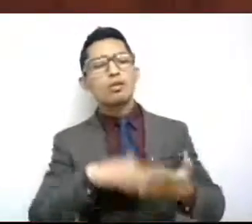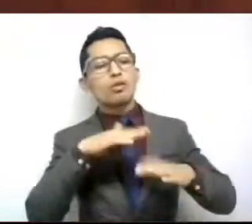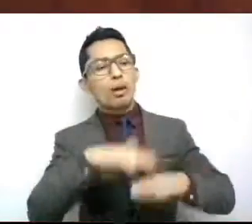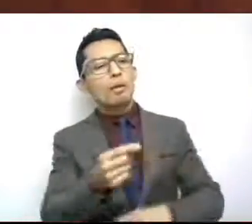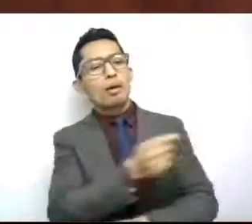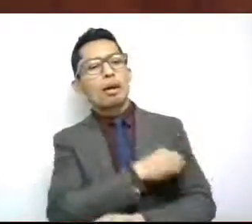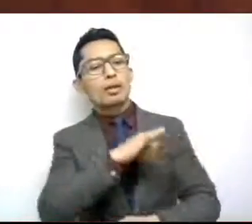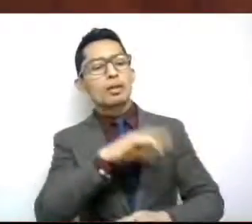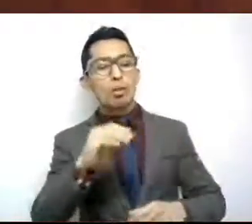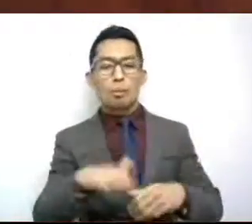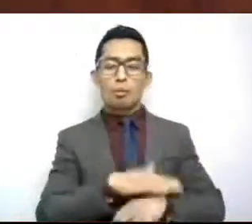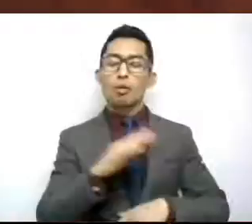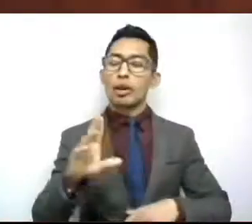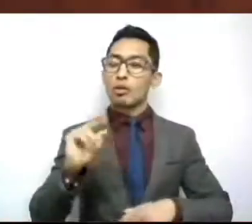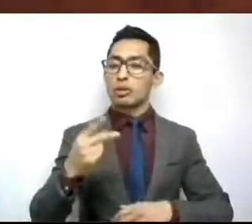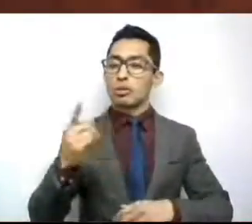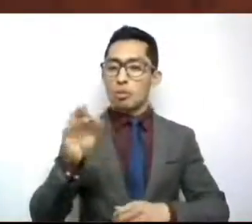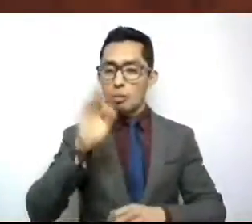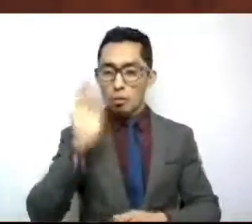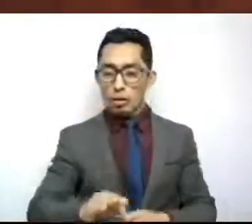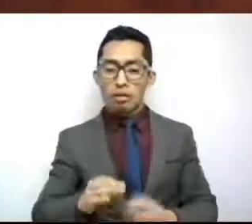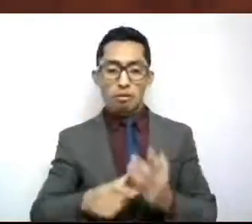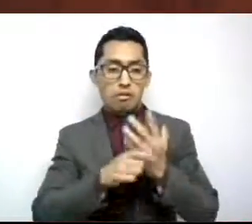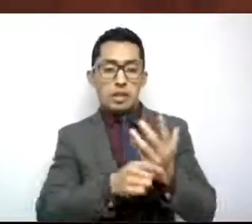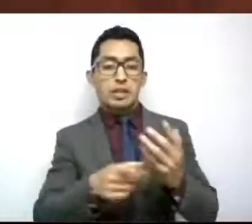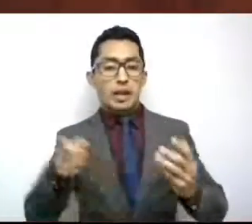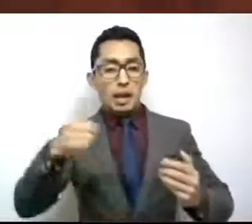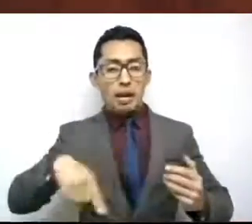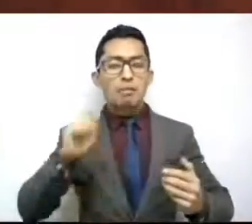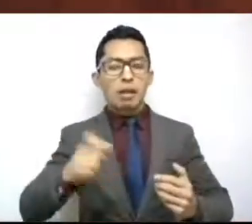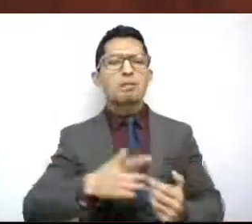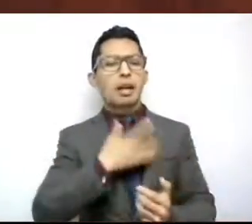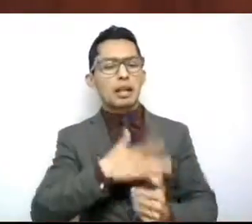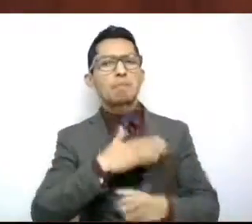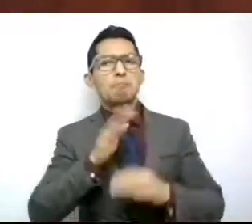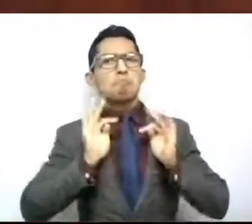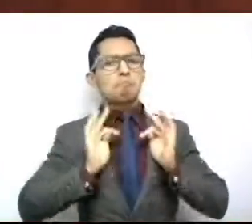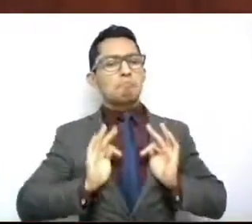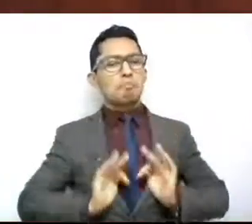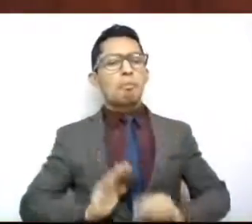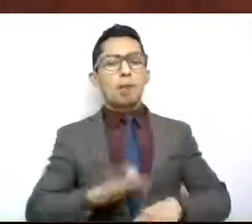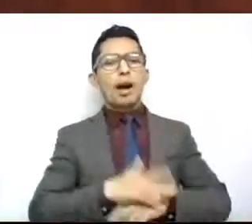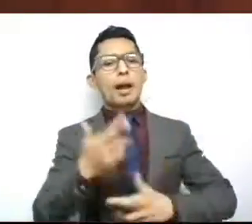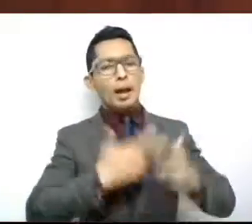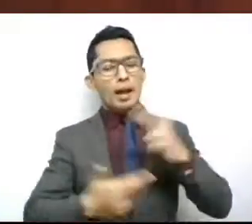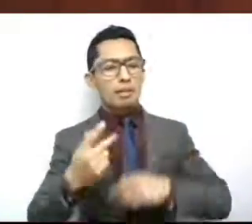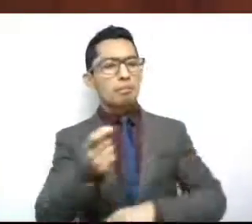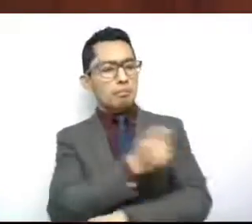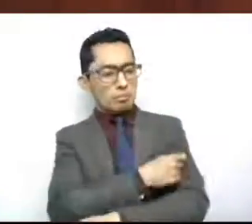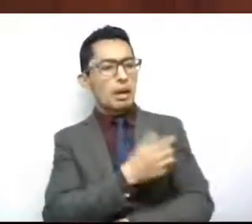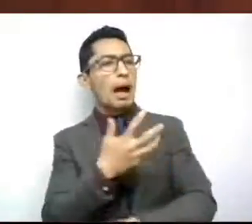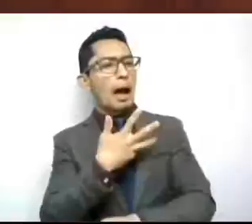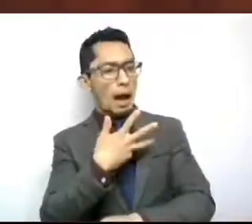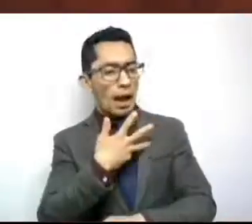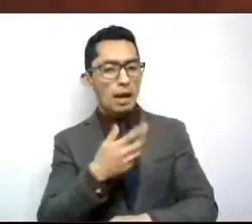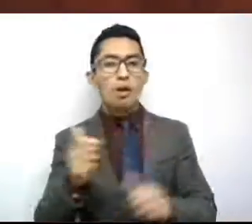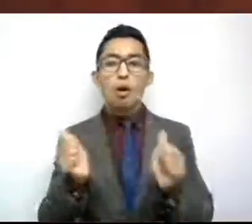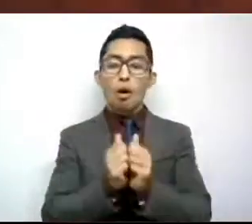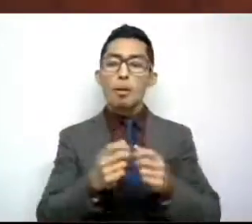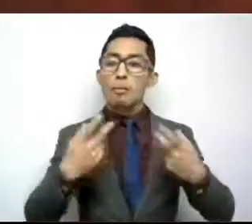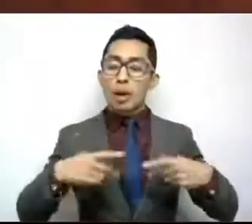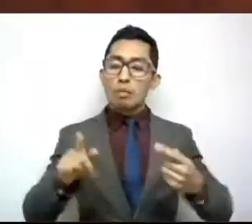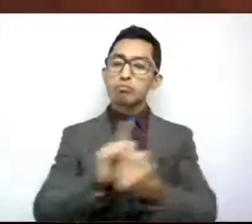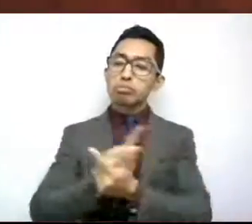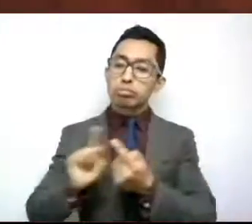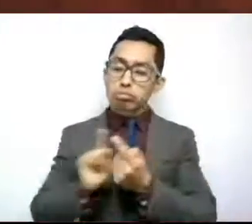que el 81% indicó sentirse más tranquilo de retomar actividades al tener contacto con personas que ya han